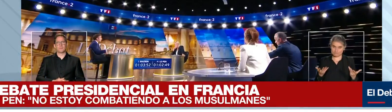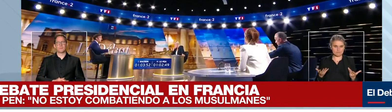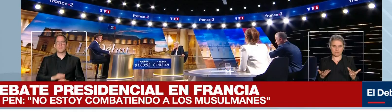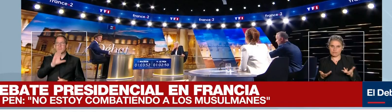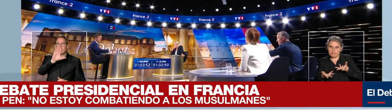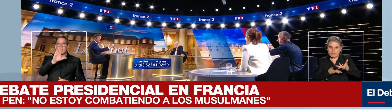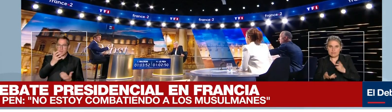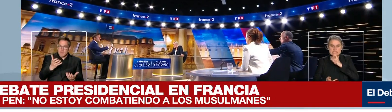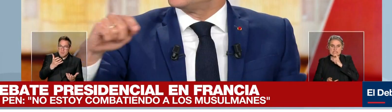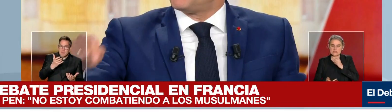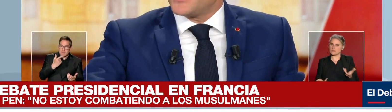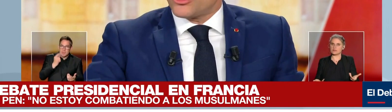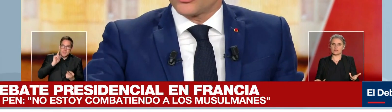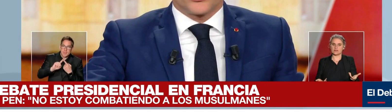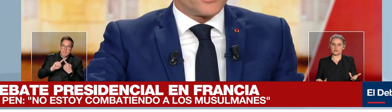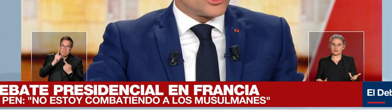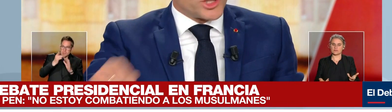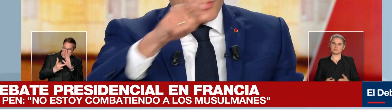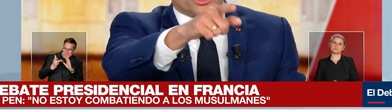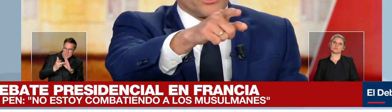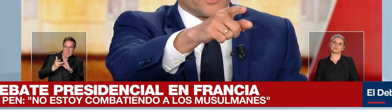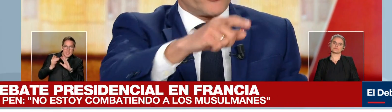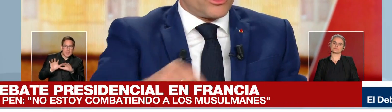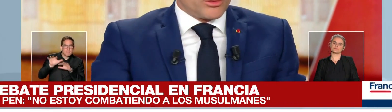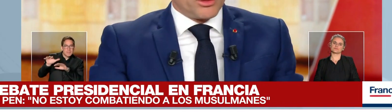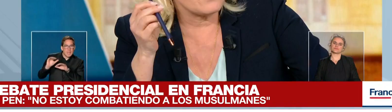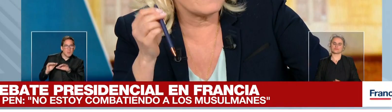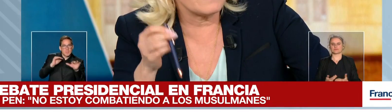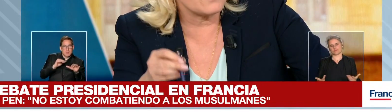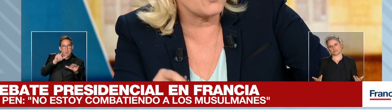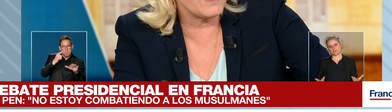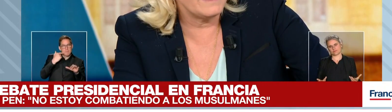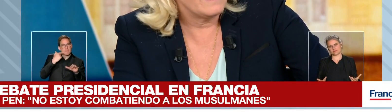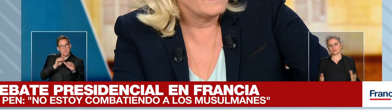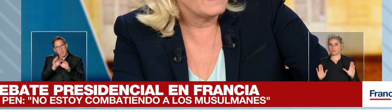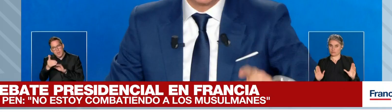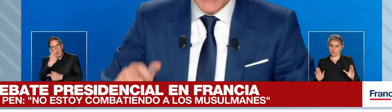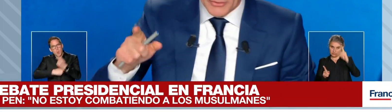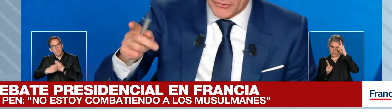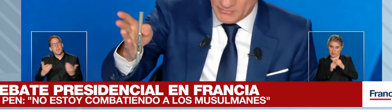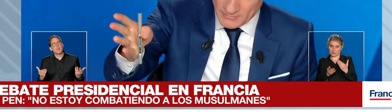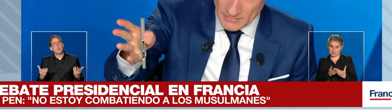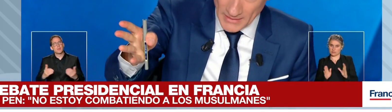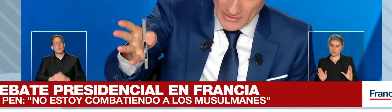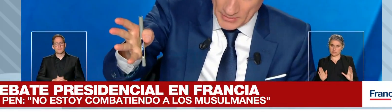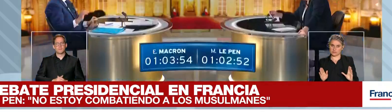no hemos tocado. Hay que hablar de la inmigración, de los binacionales, de las economías, de los ahorros que hace con ellos. Es un tema.